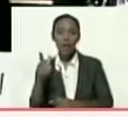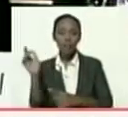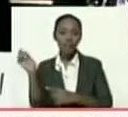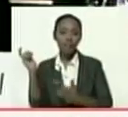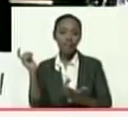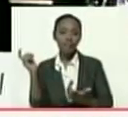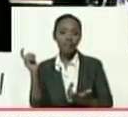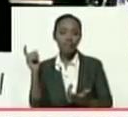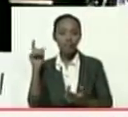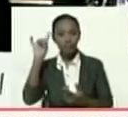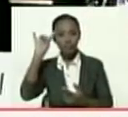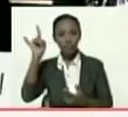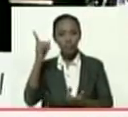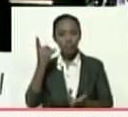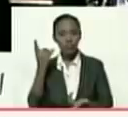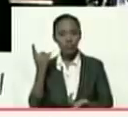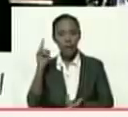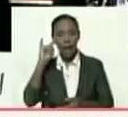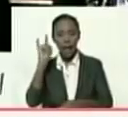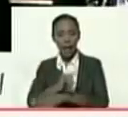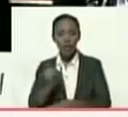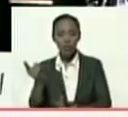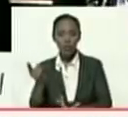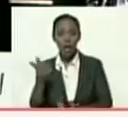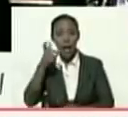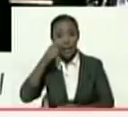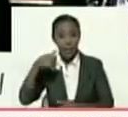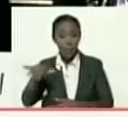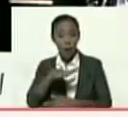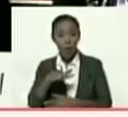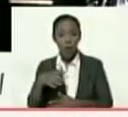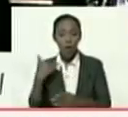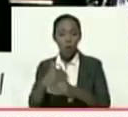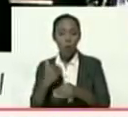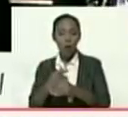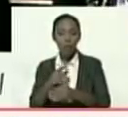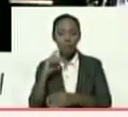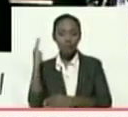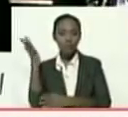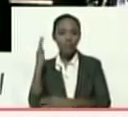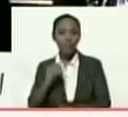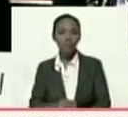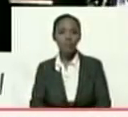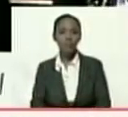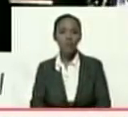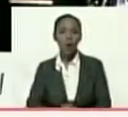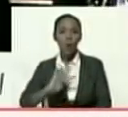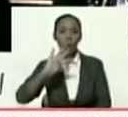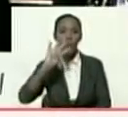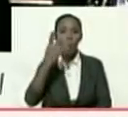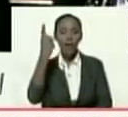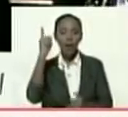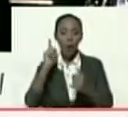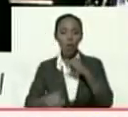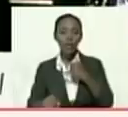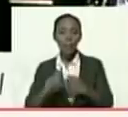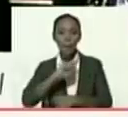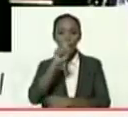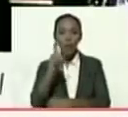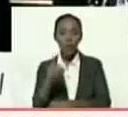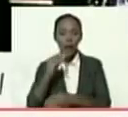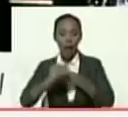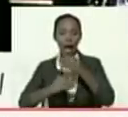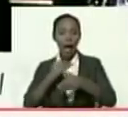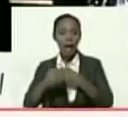Ese pueblo les va a pasar factura a todos ellos. Gracias, Daniel. La cuarta y última pregunta la